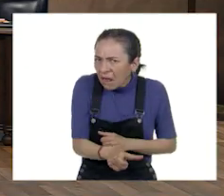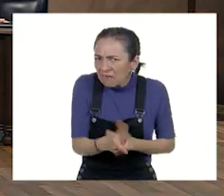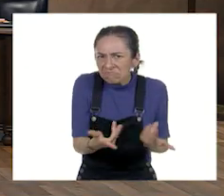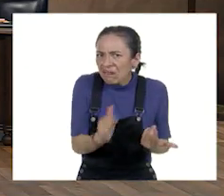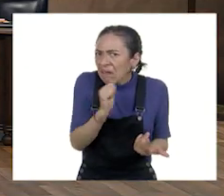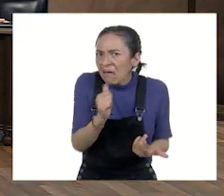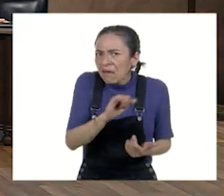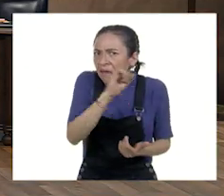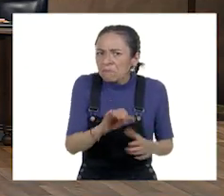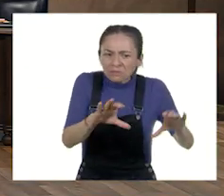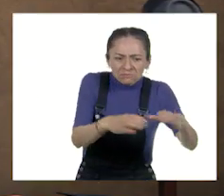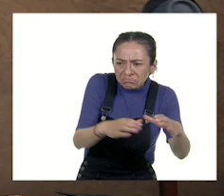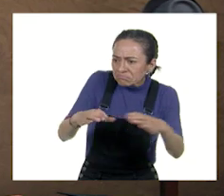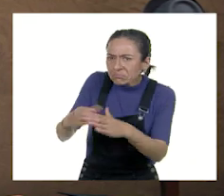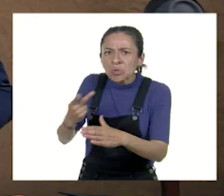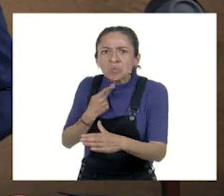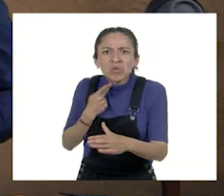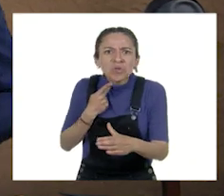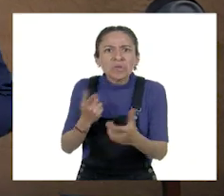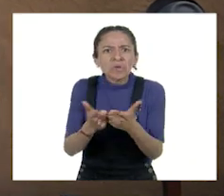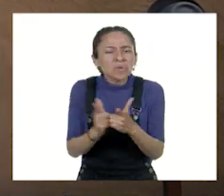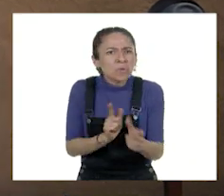partido político.